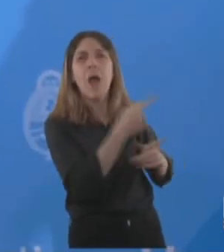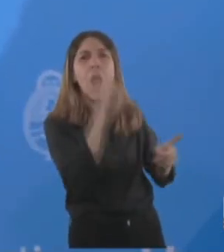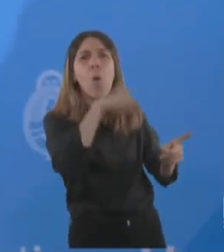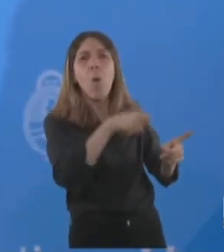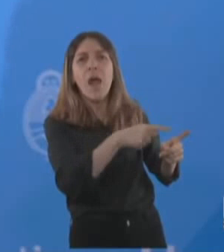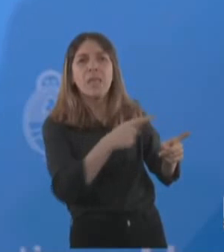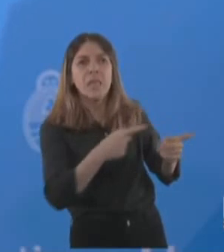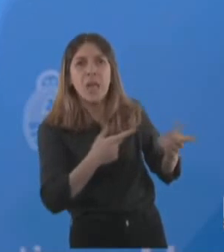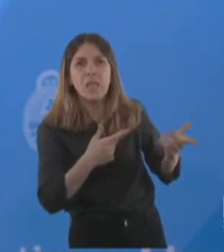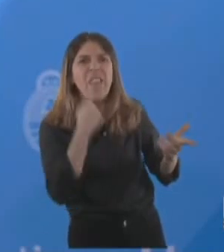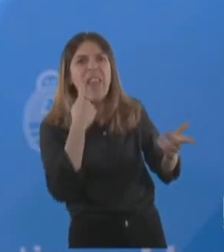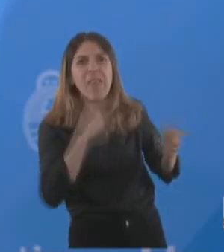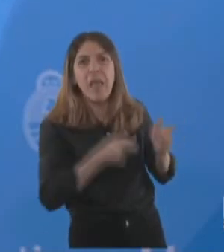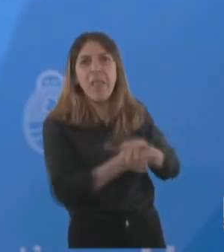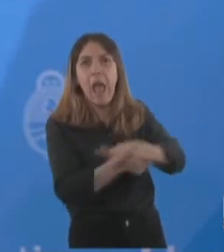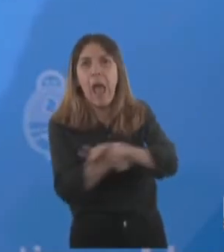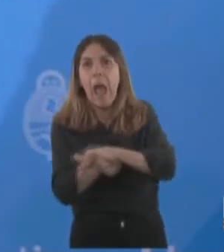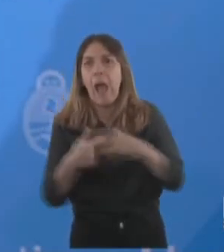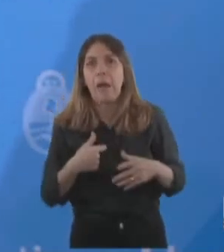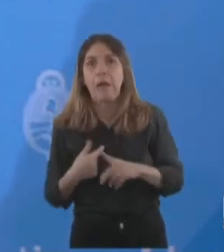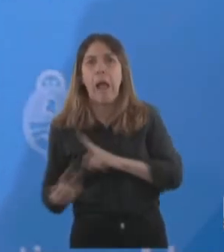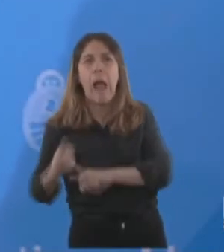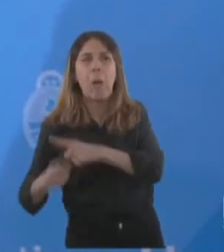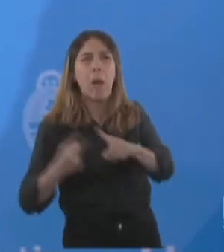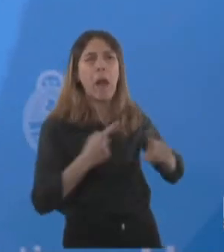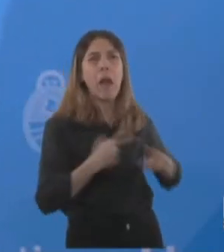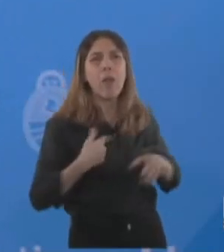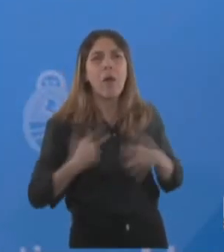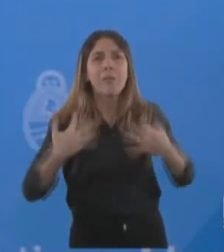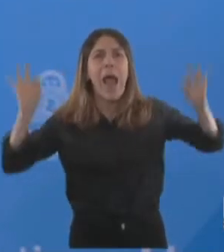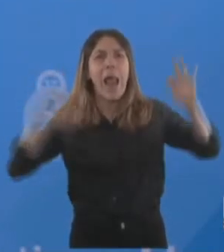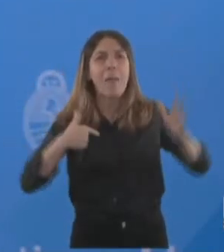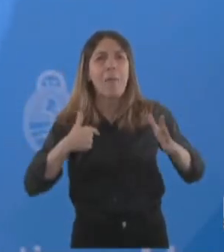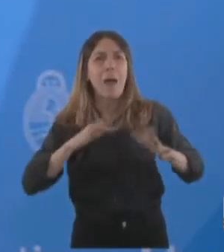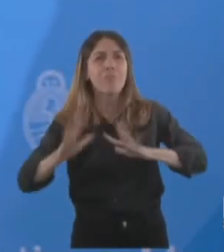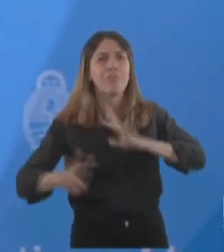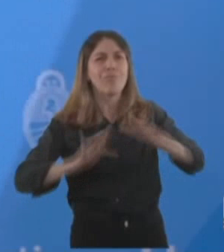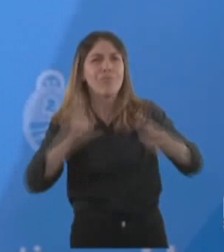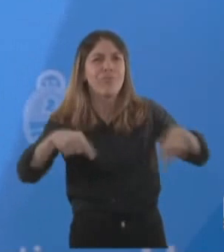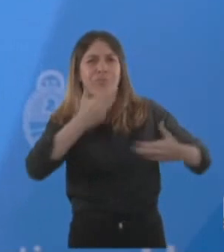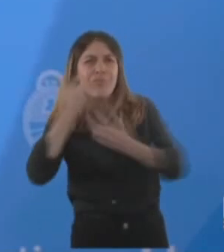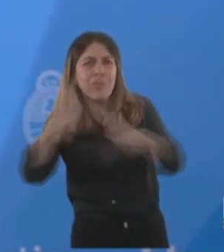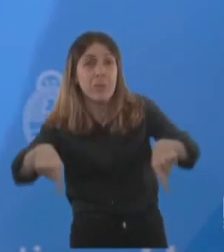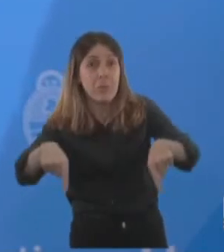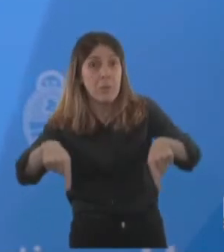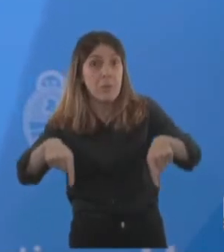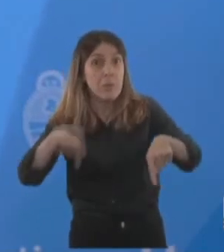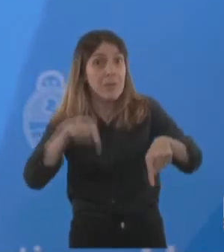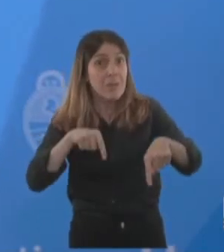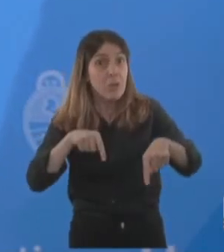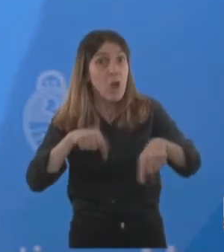para que esa empresa pueda funcionar. Y esa es una tarea que nos atañe a todos, ¿eh?